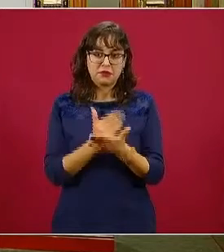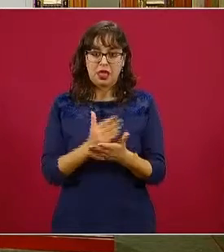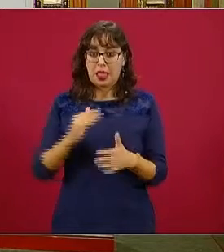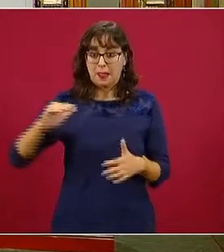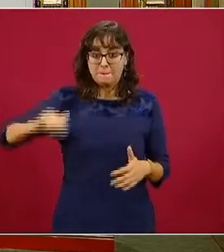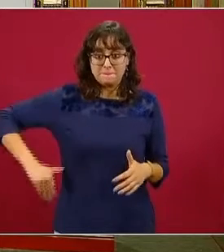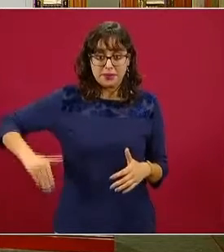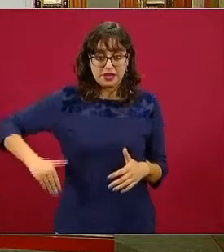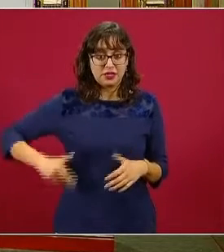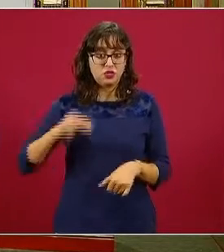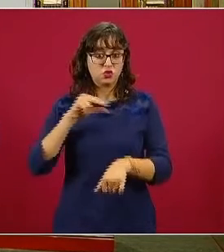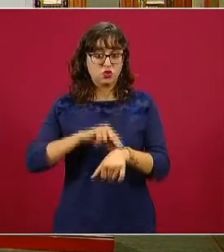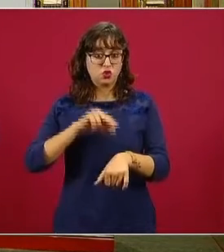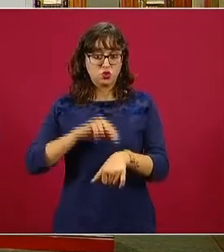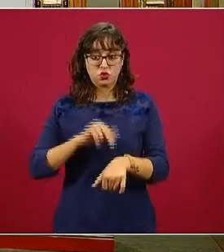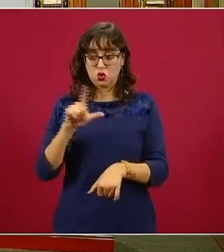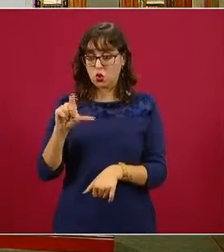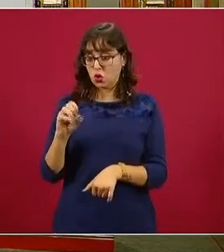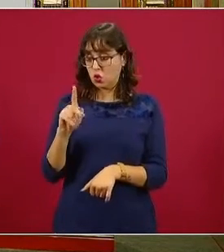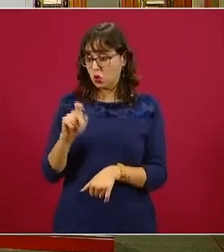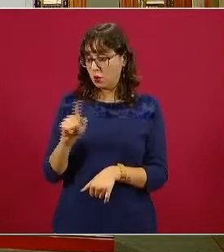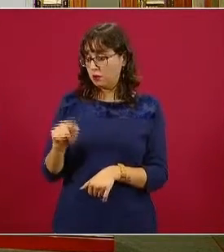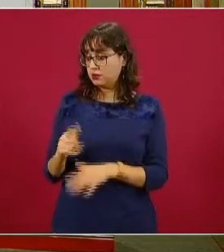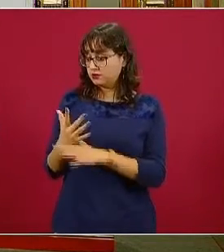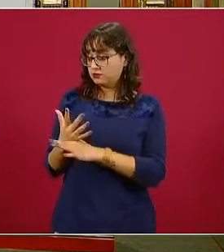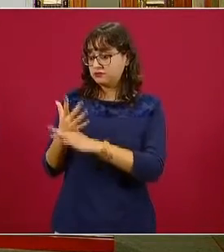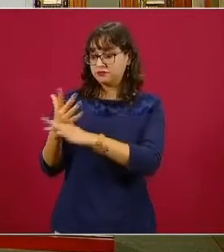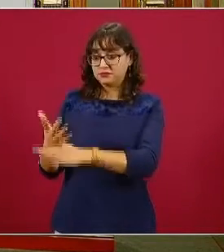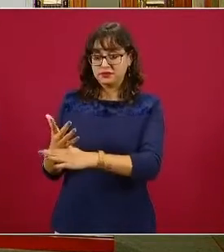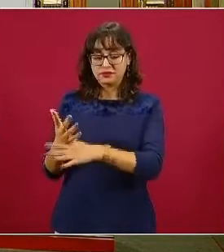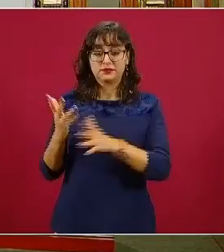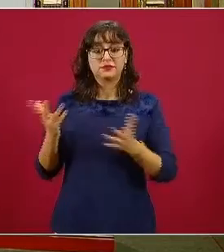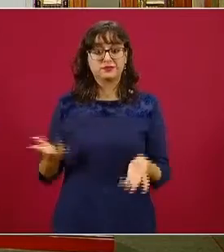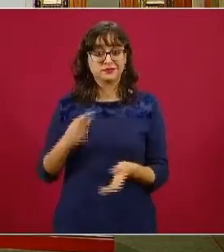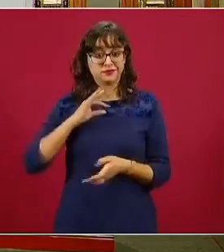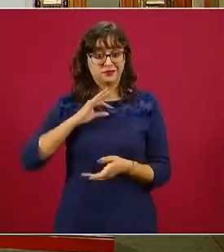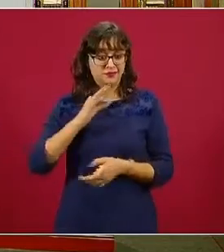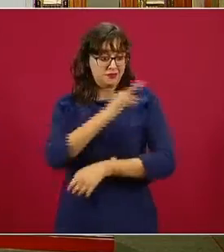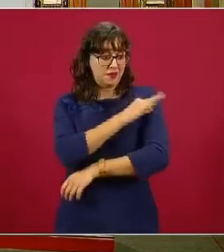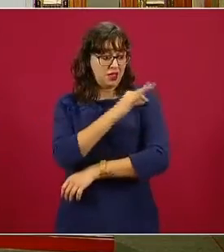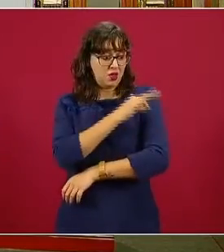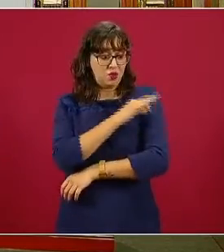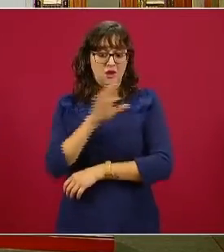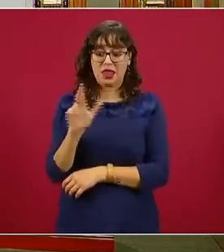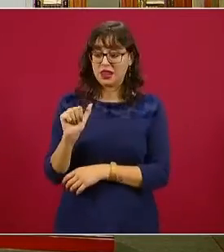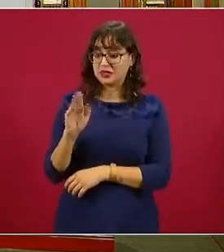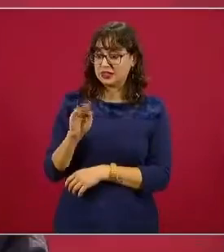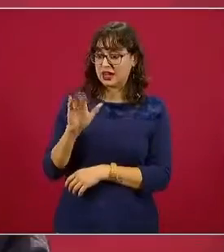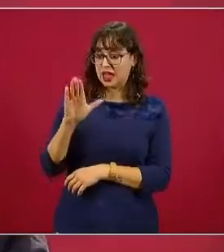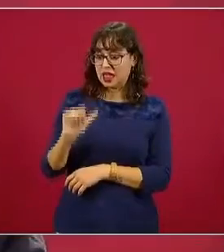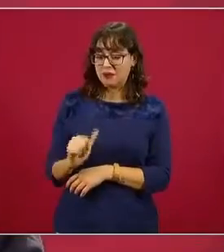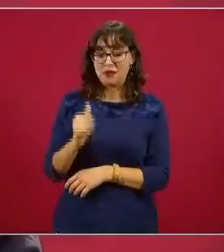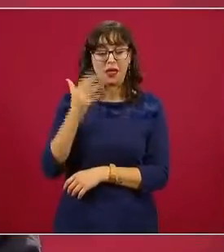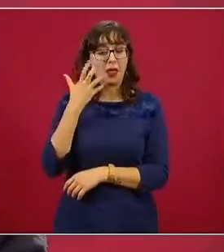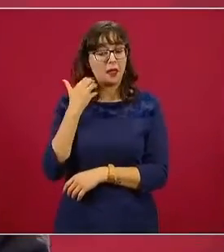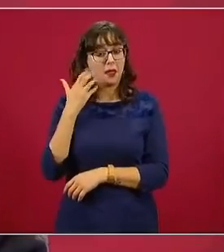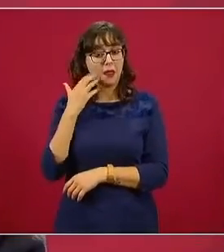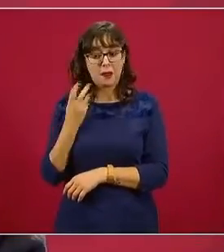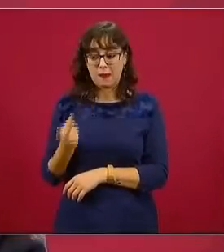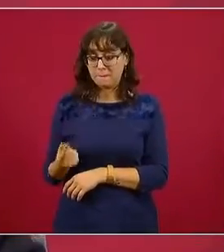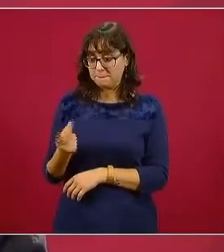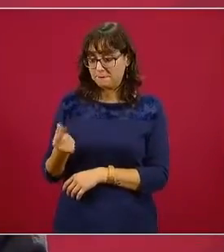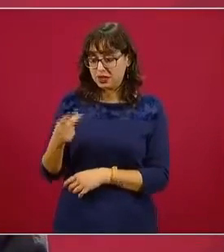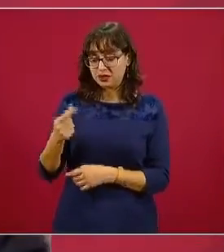Ridaura precisamente nos comentaba un ejemplo muy puntual, cómo tuvimos que diferir la vacunación contra perros y gatos,